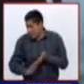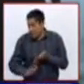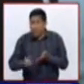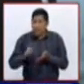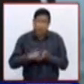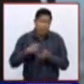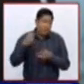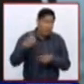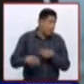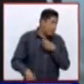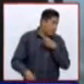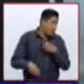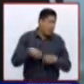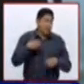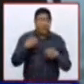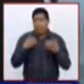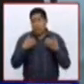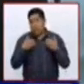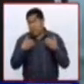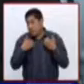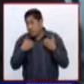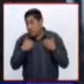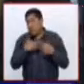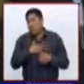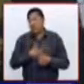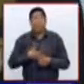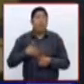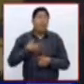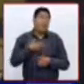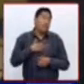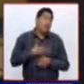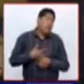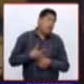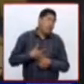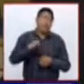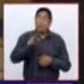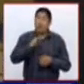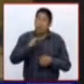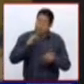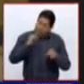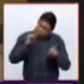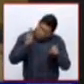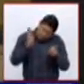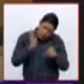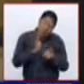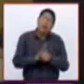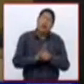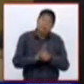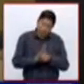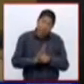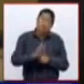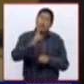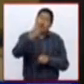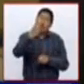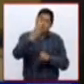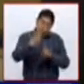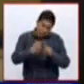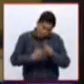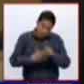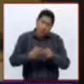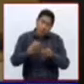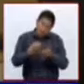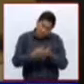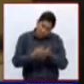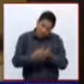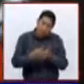este contratiempo que hemos tenido. Por favor, y yo me comprometo a, dentro de un mes, devolverle el dinero,